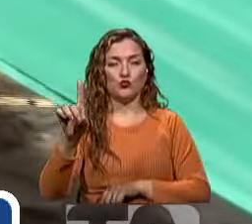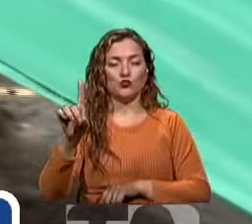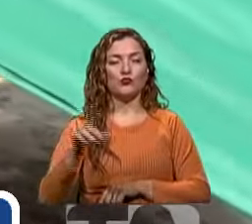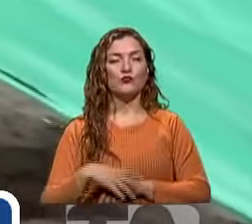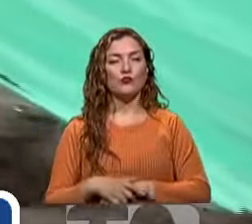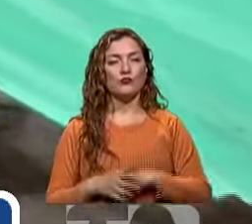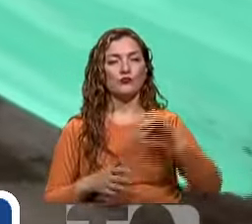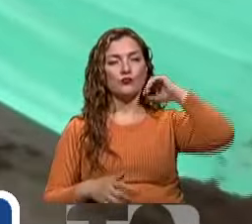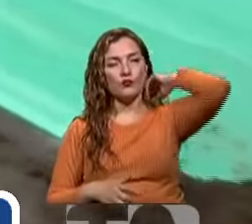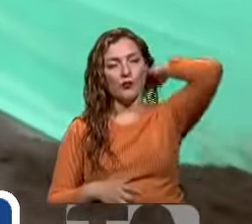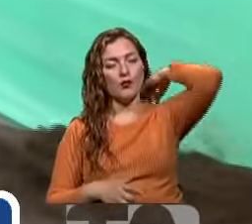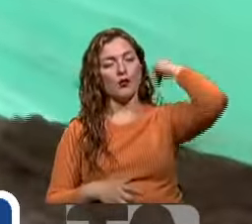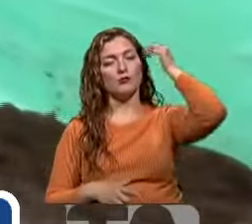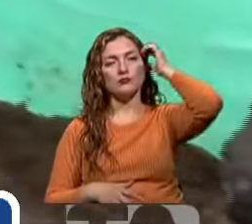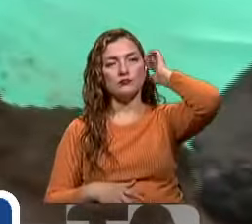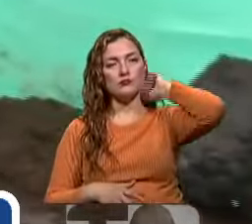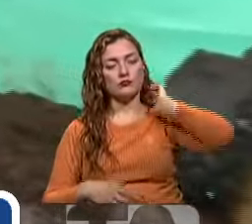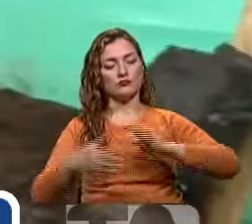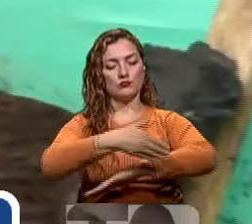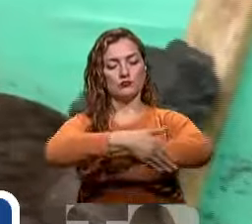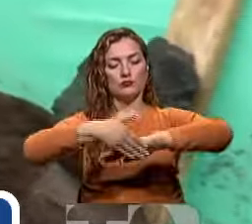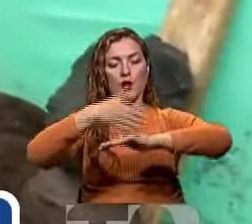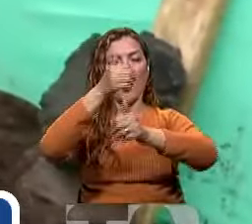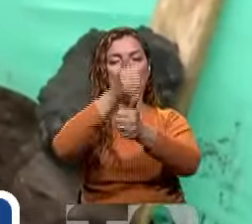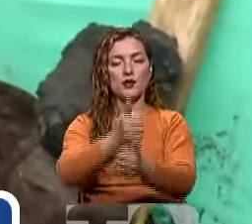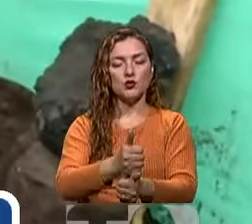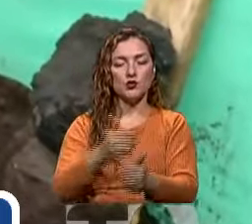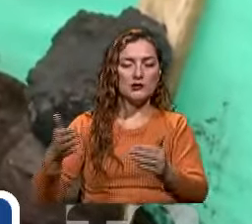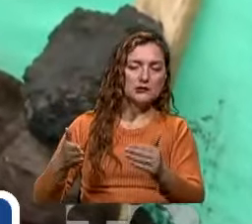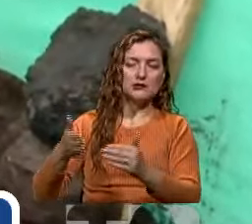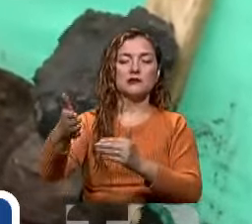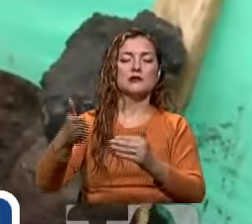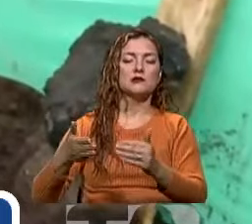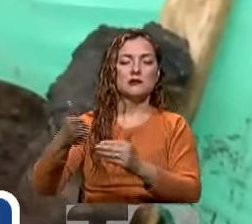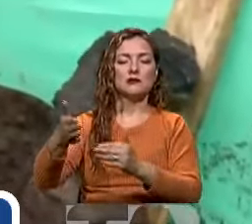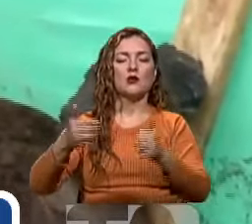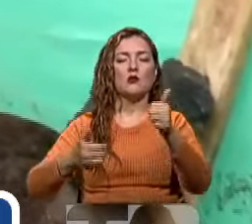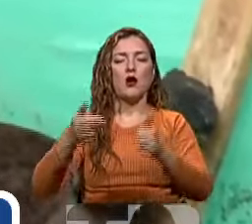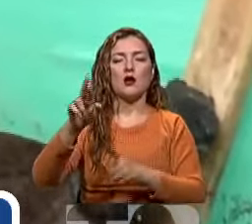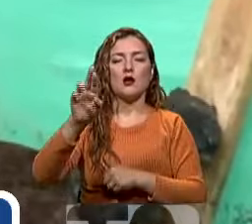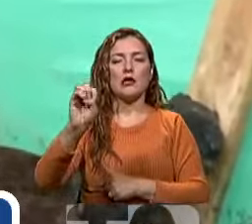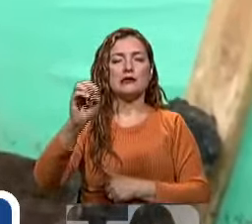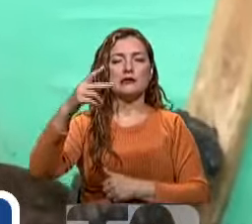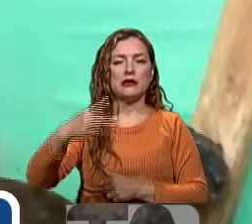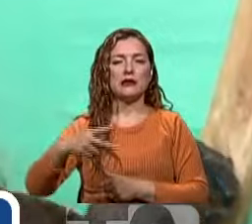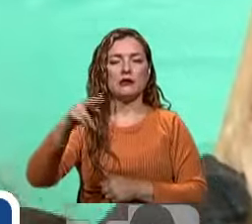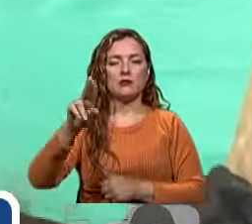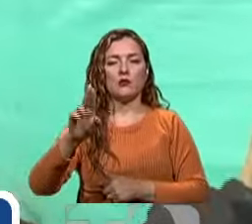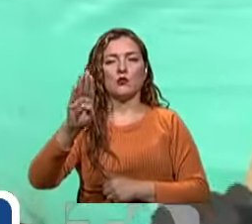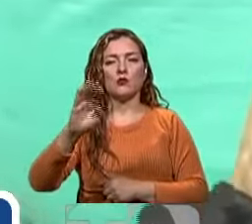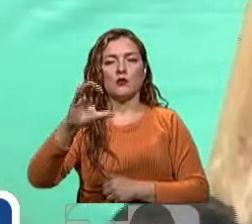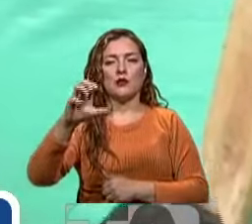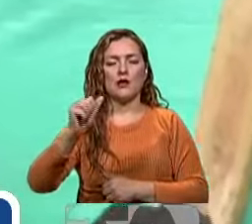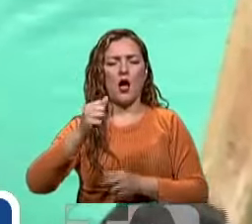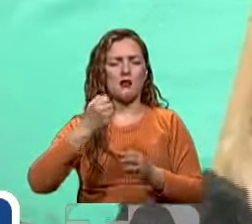tengan un poco de referencia, a la avenida Amazonas e intersección con la avenida República. A la par, ya empezaron